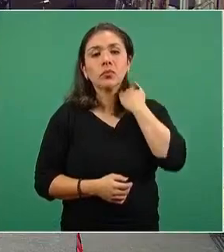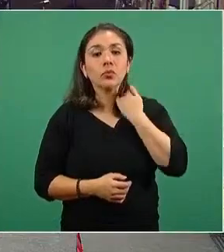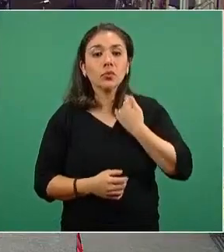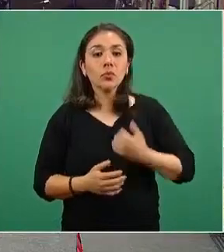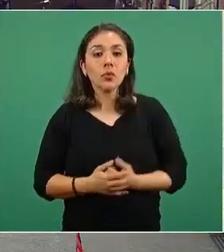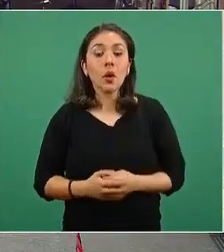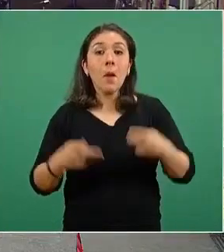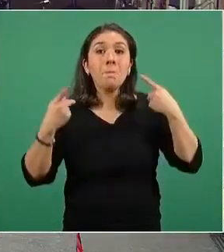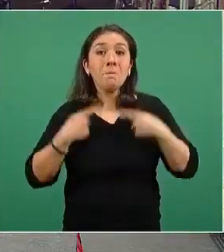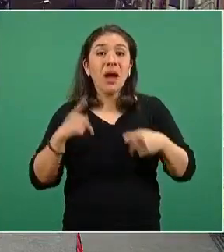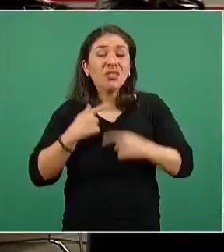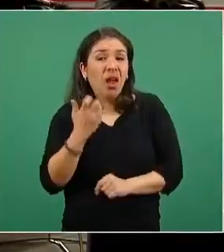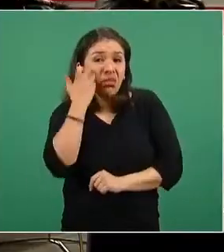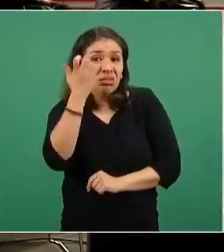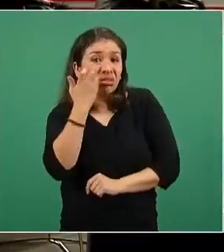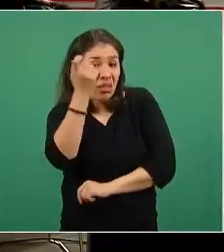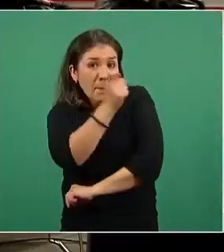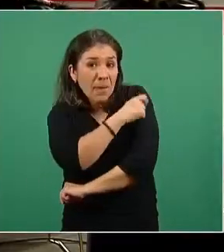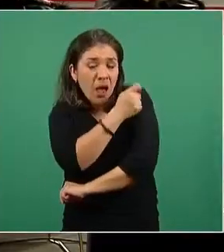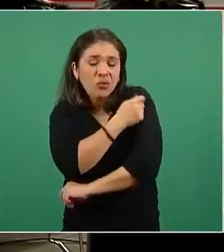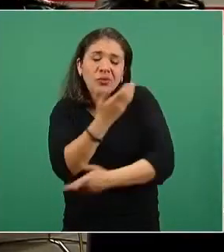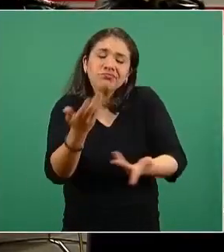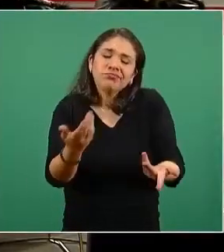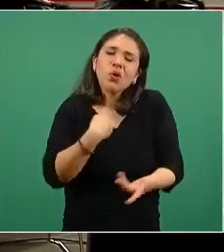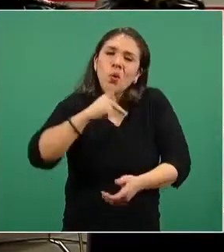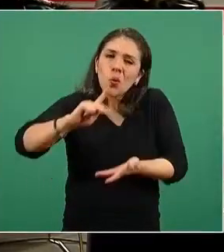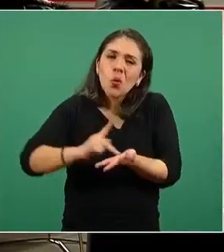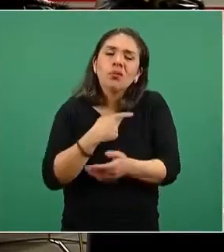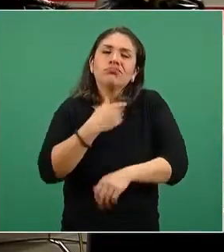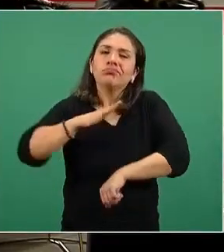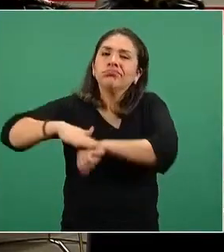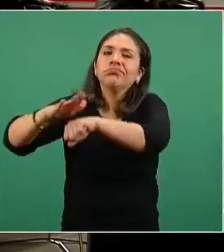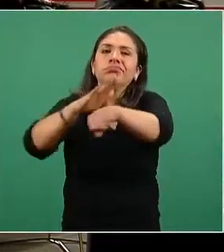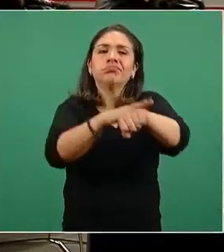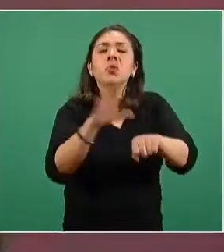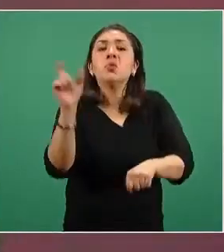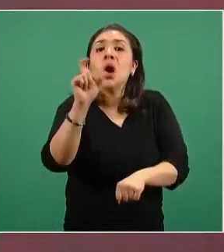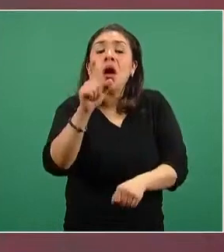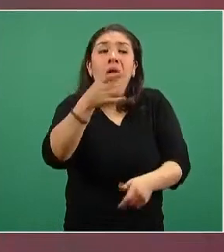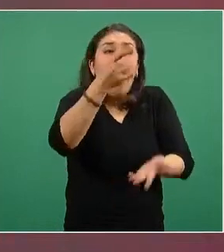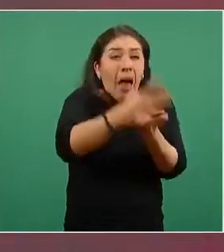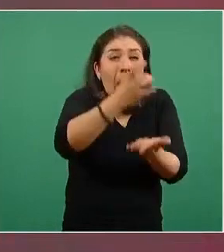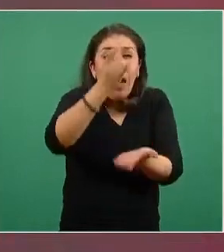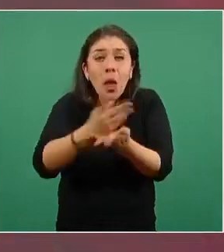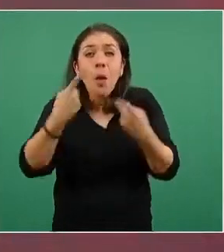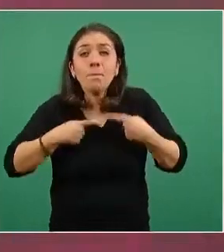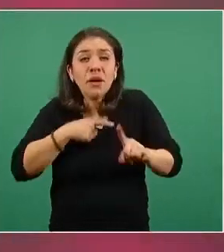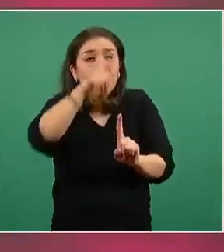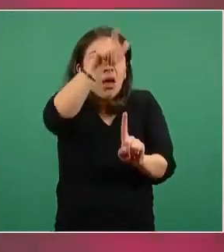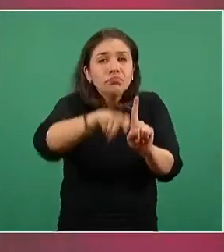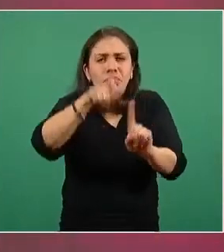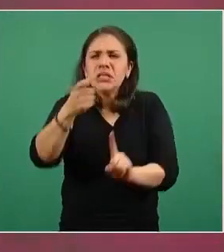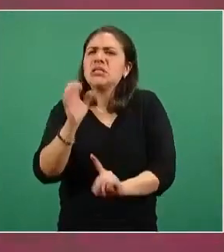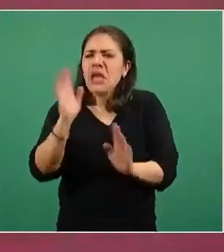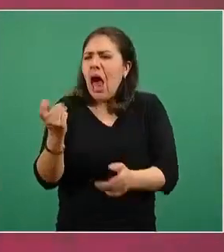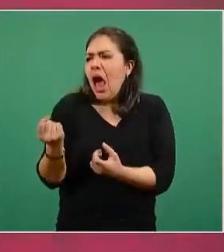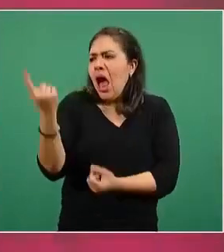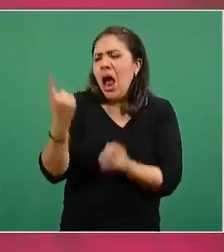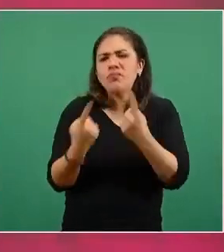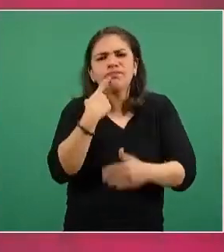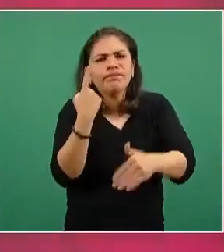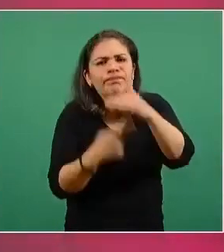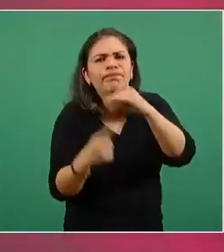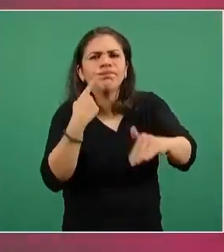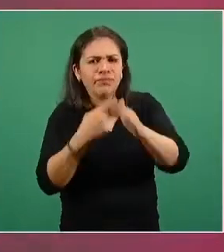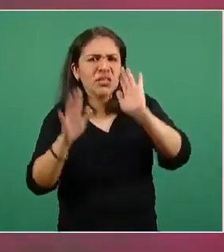Sobre la gente que se brinque la fila, volvemos a hacer el llamado, más que la identificación específica de las personas, algunas han sido denunciadas. Aquí públicamente se